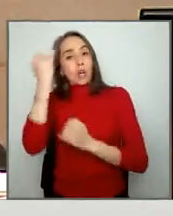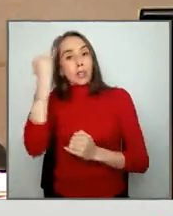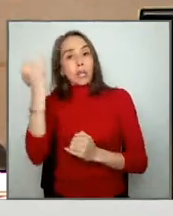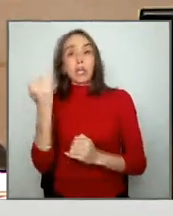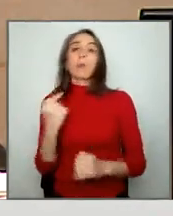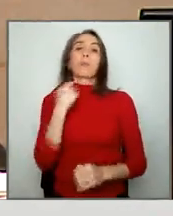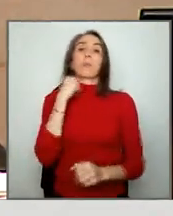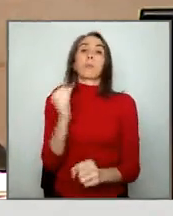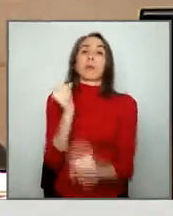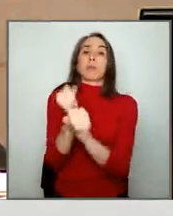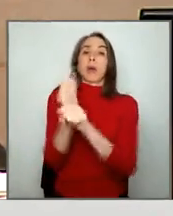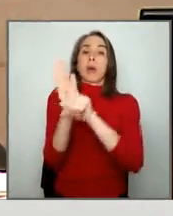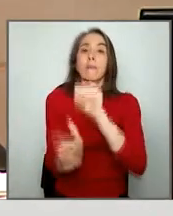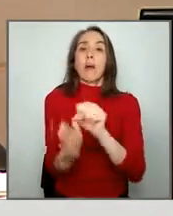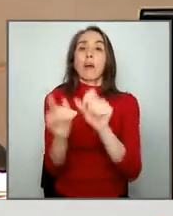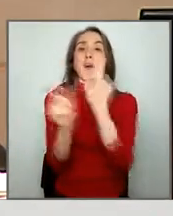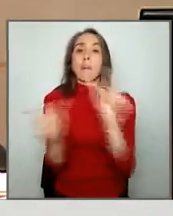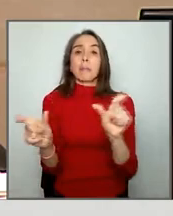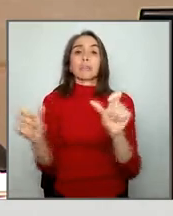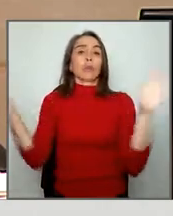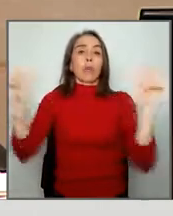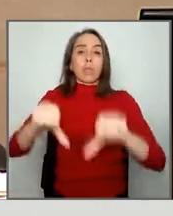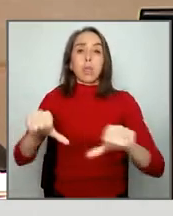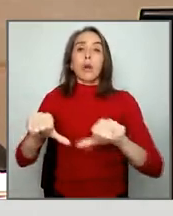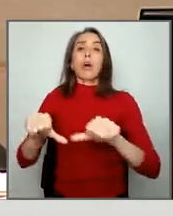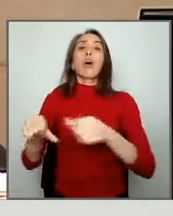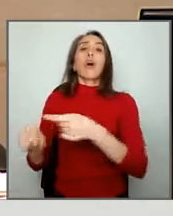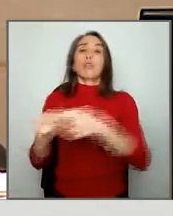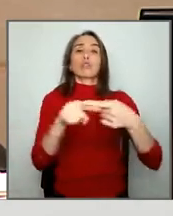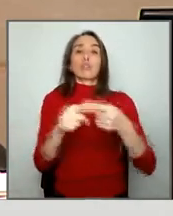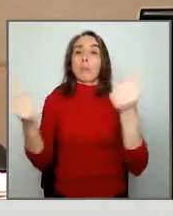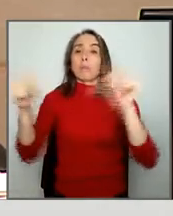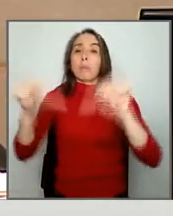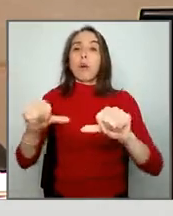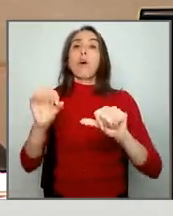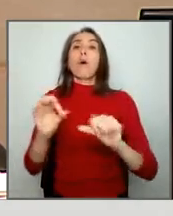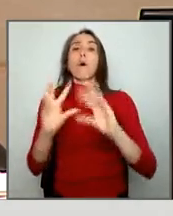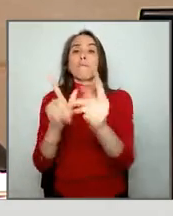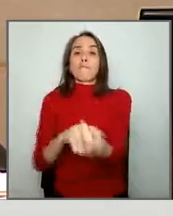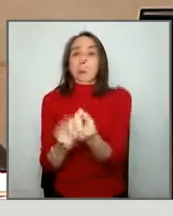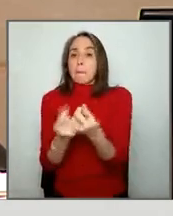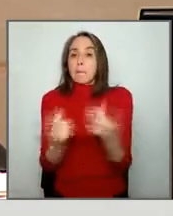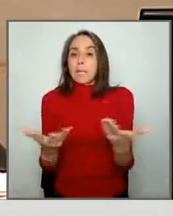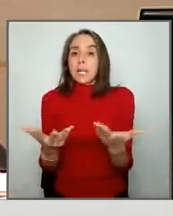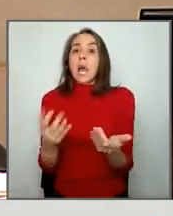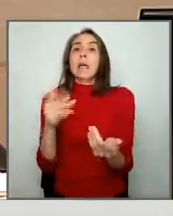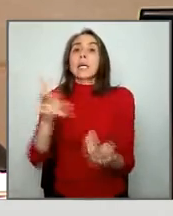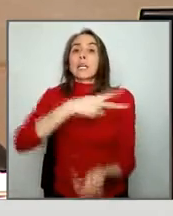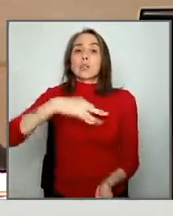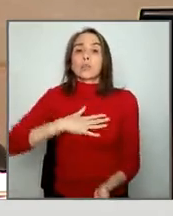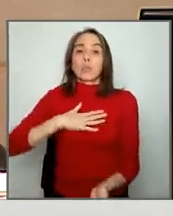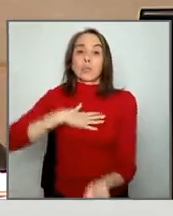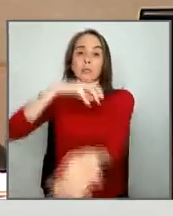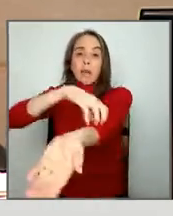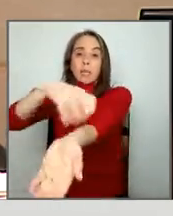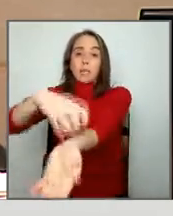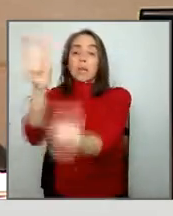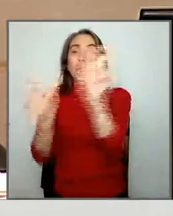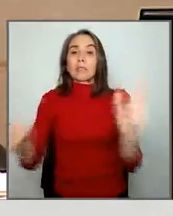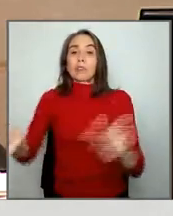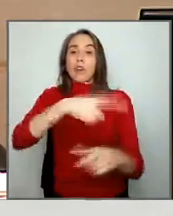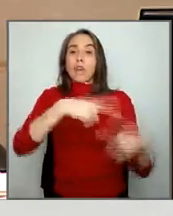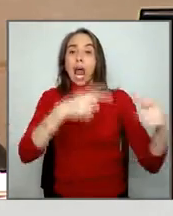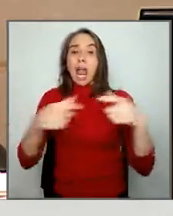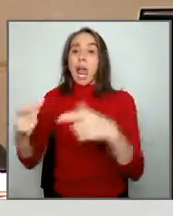el desarrollo económico de nuestros territorios de nuestra gente de nuestra región de los lagos El Ejecutivo presidente